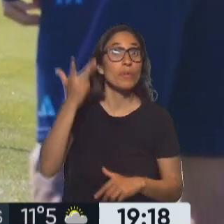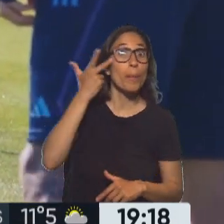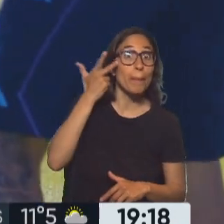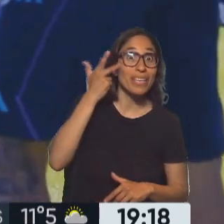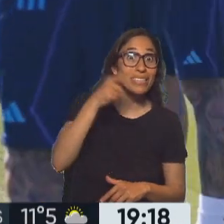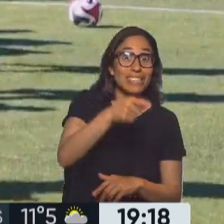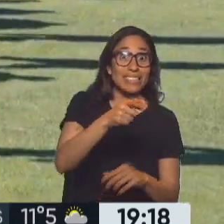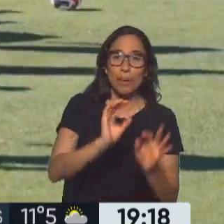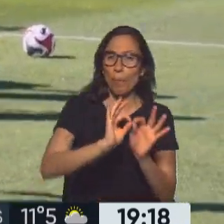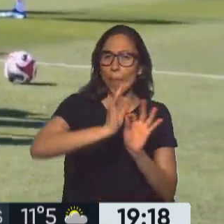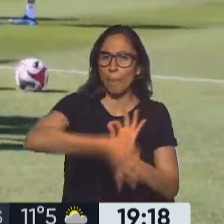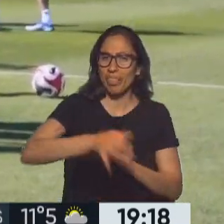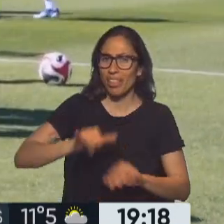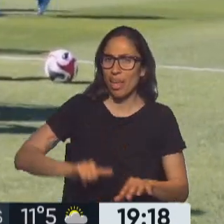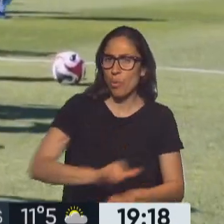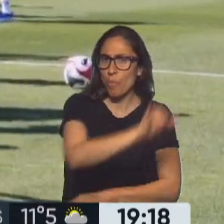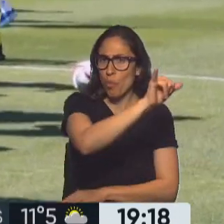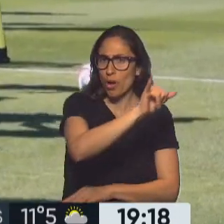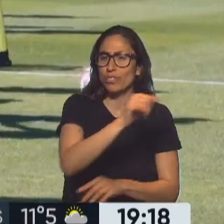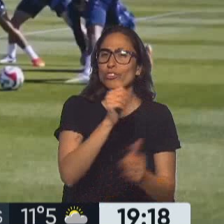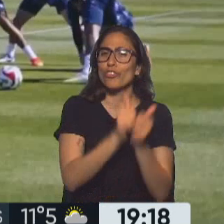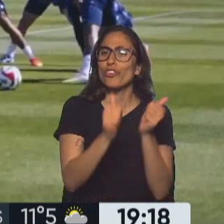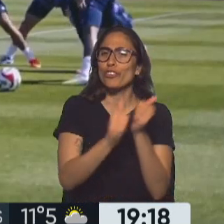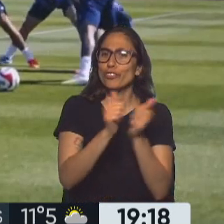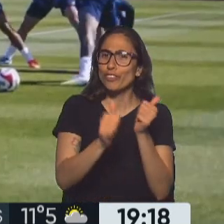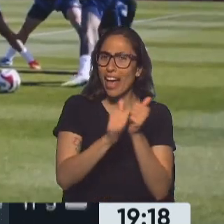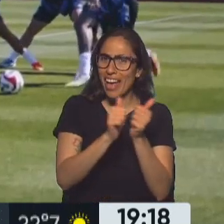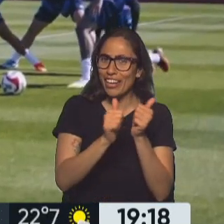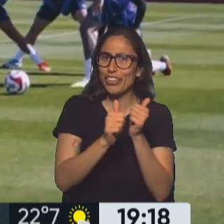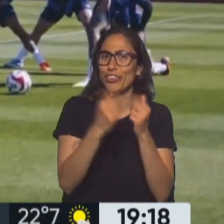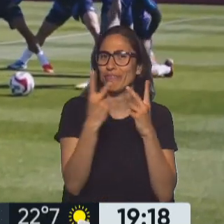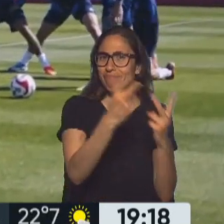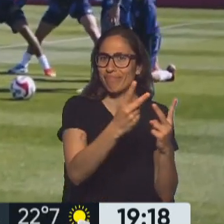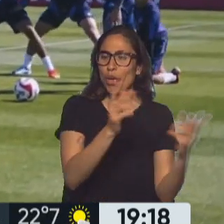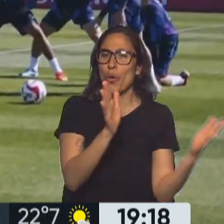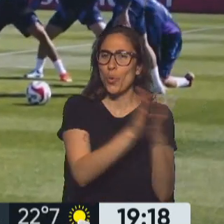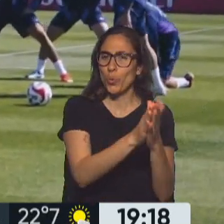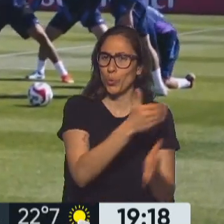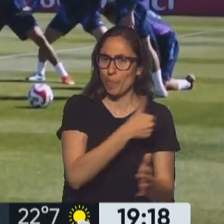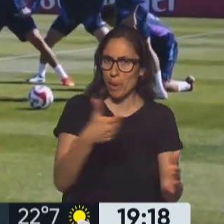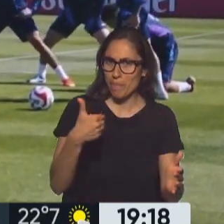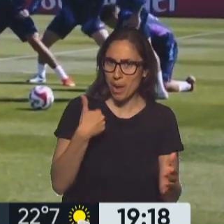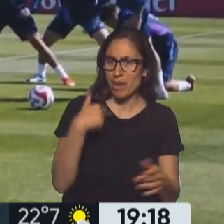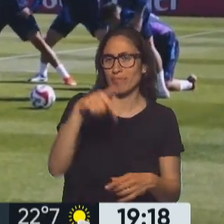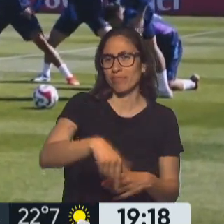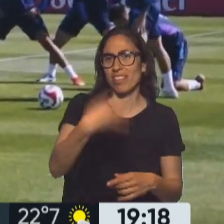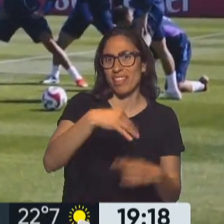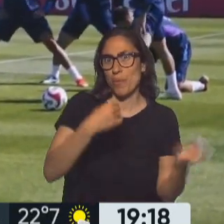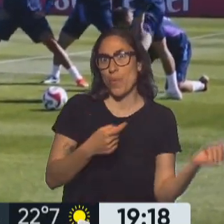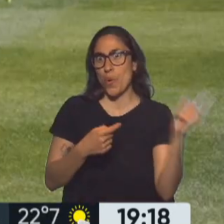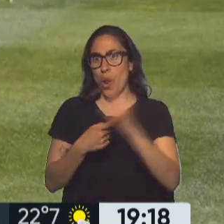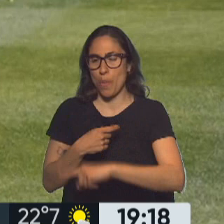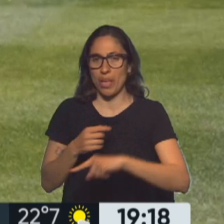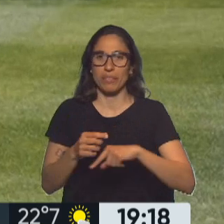Rosario, claro. Estuvo con la madre todo el día y ya está regresando a Buenos Aires, justamente al predio de la AFA, ahí en Ezeiza, y desde para hoy, sí, otra